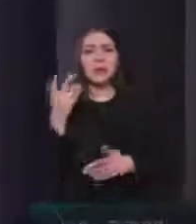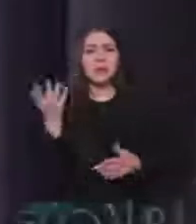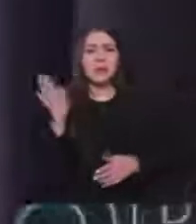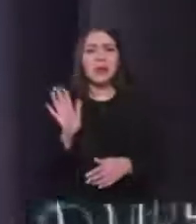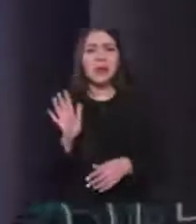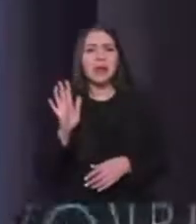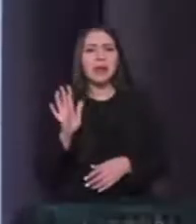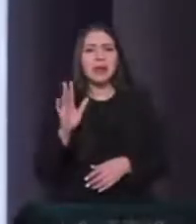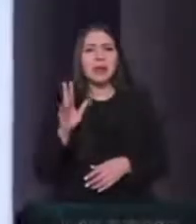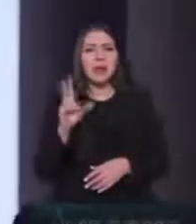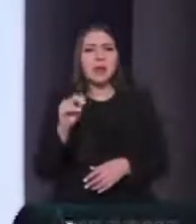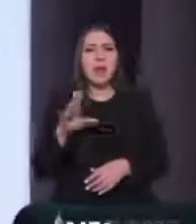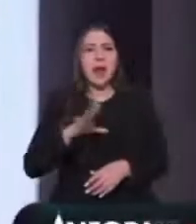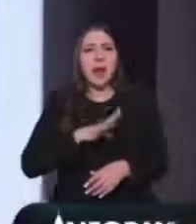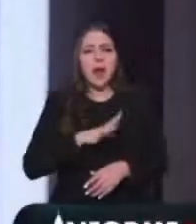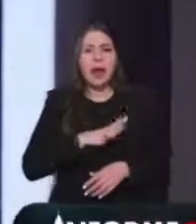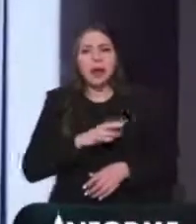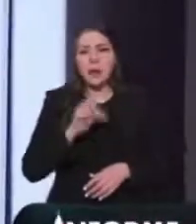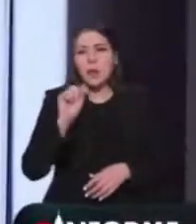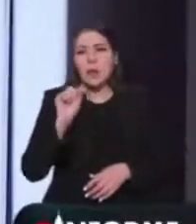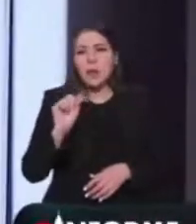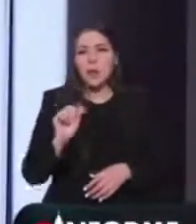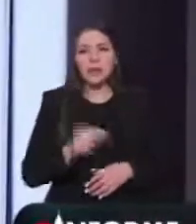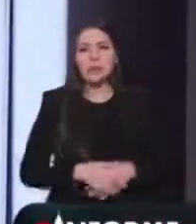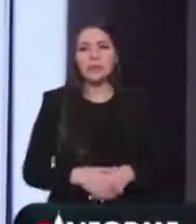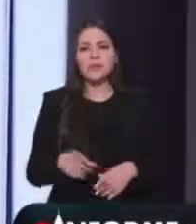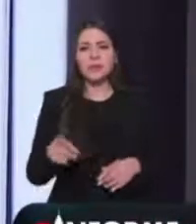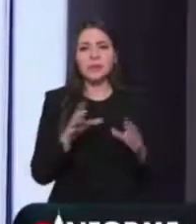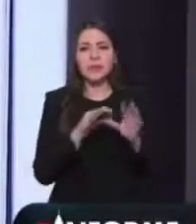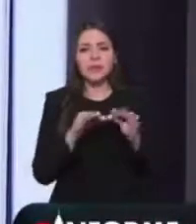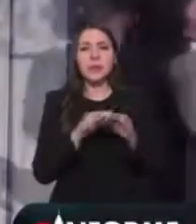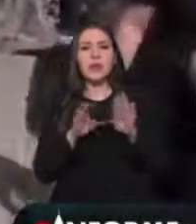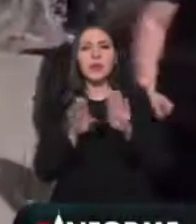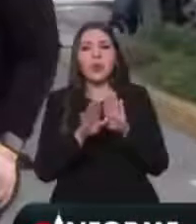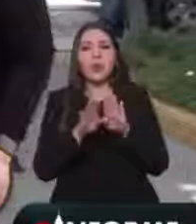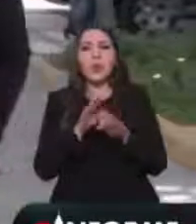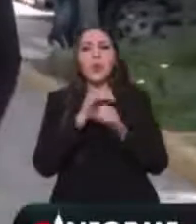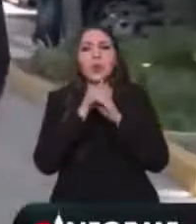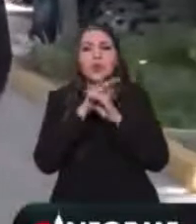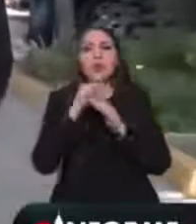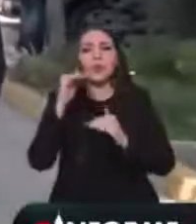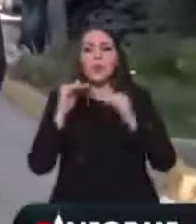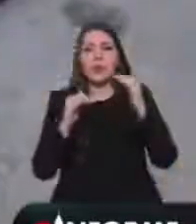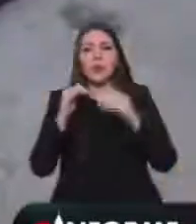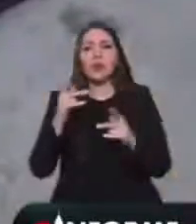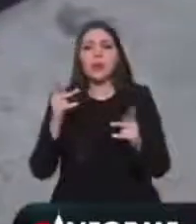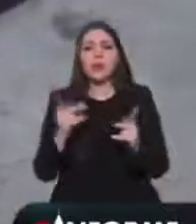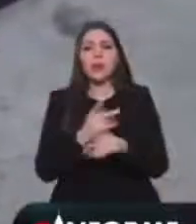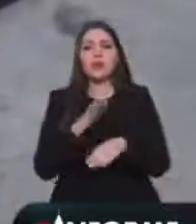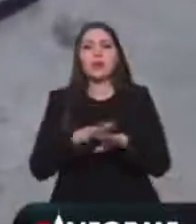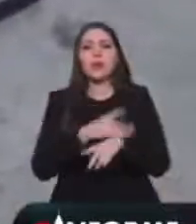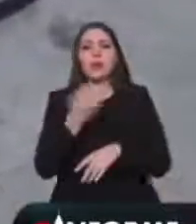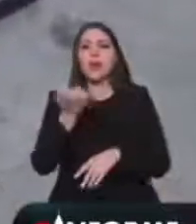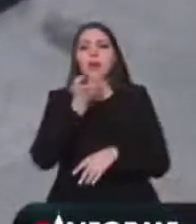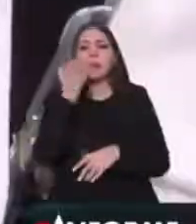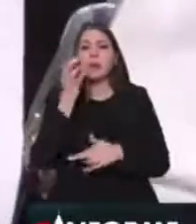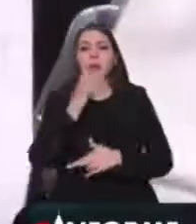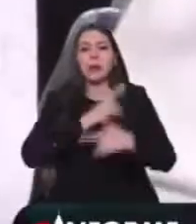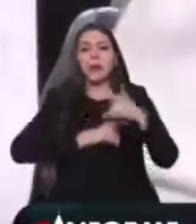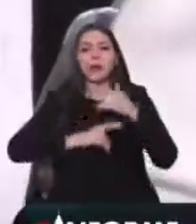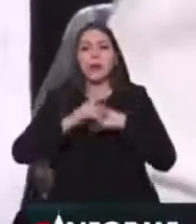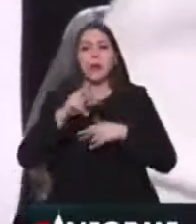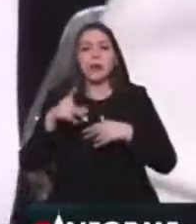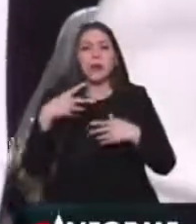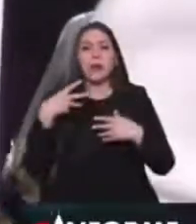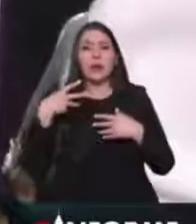Esta misma situación de sensacionalismo en el manejo de los números ocurre en el caso del regreso a clases, en donde la cifra de casos de